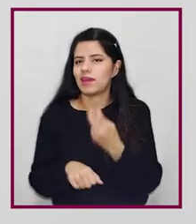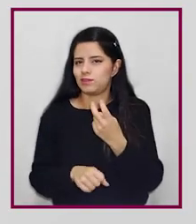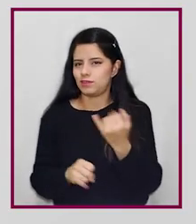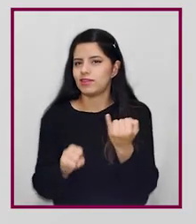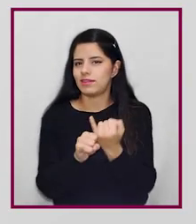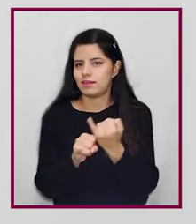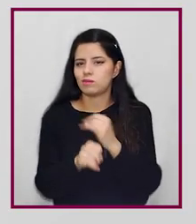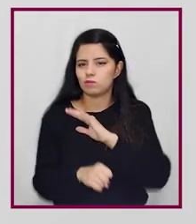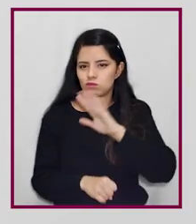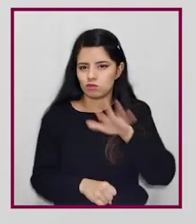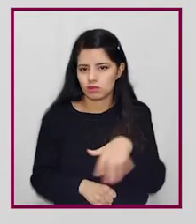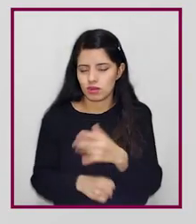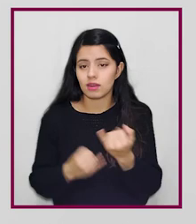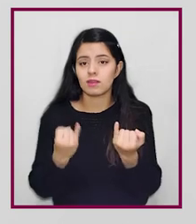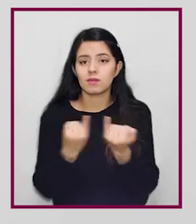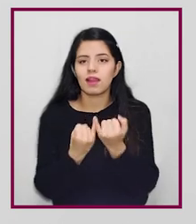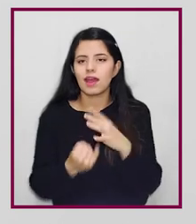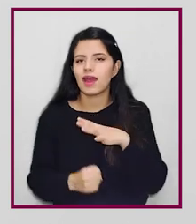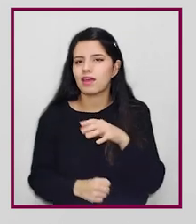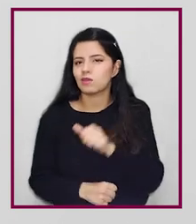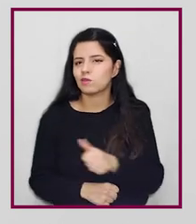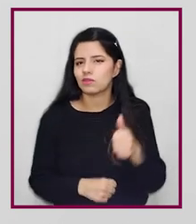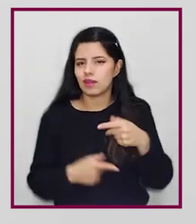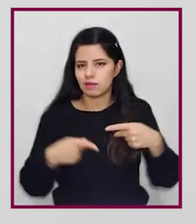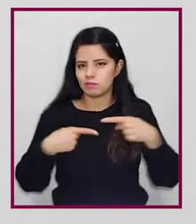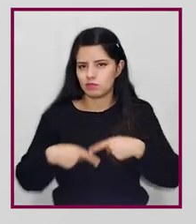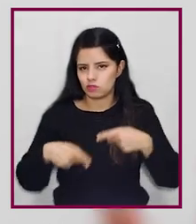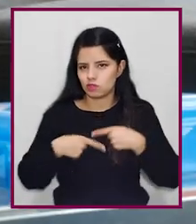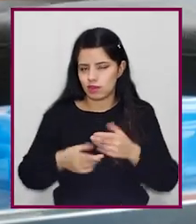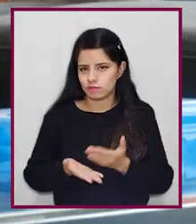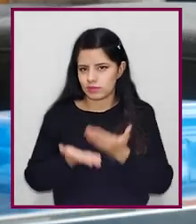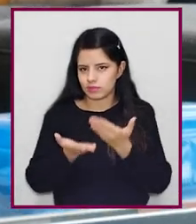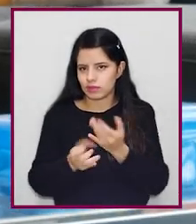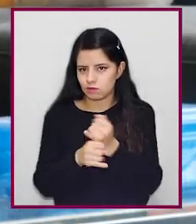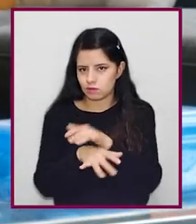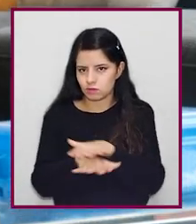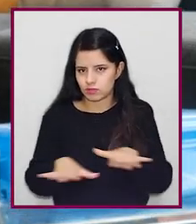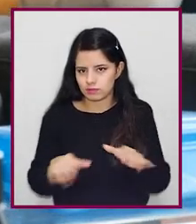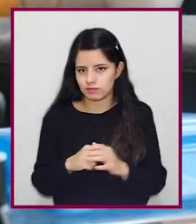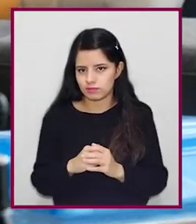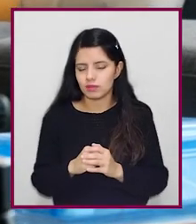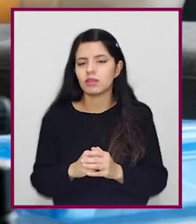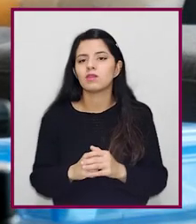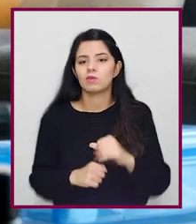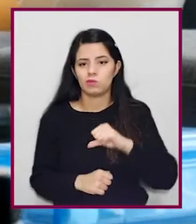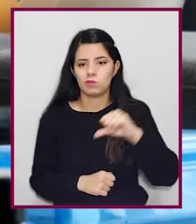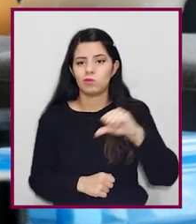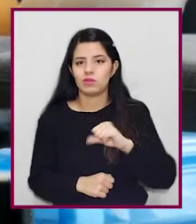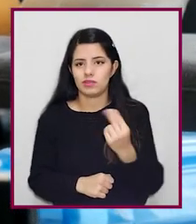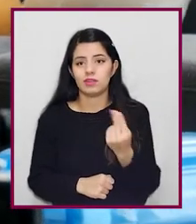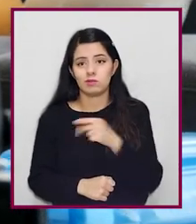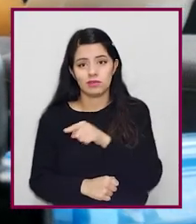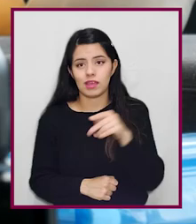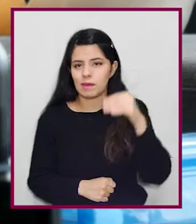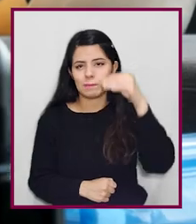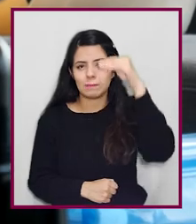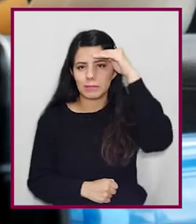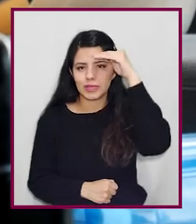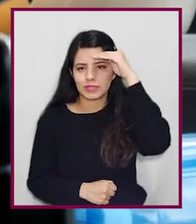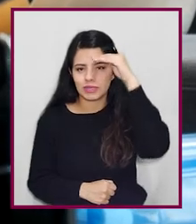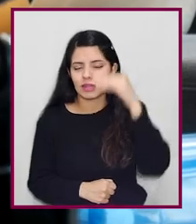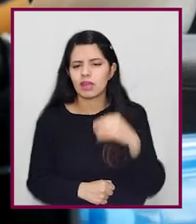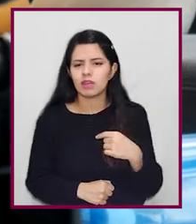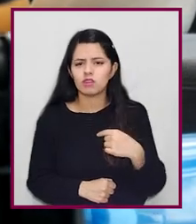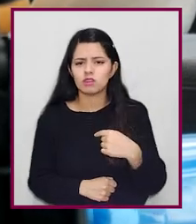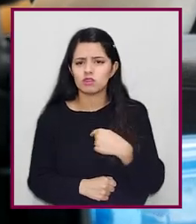de creadores de contenido a la que nos tendríamos que estar sumando, al día de hoy habría que reflexionar qué tanto nosotros